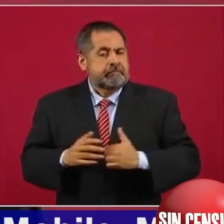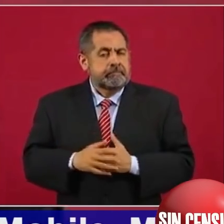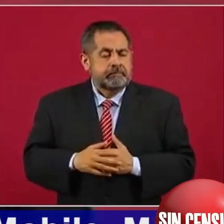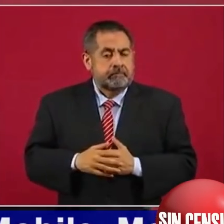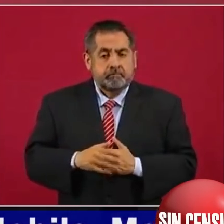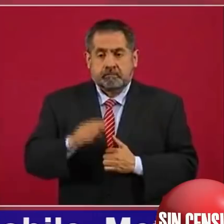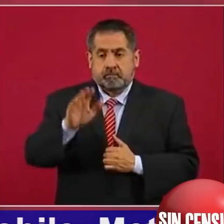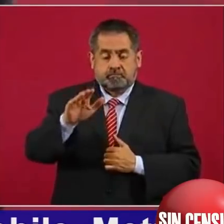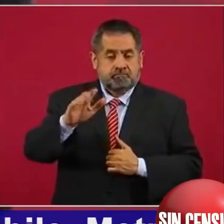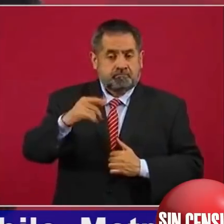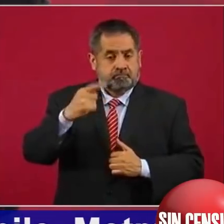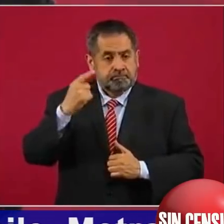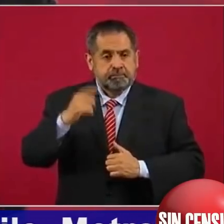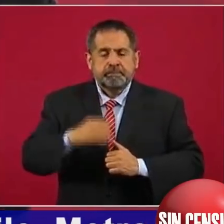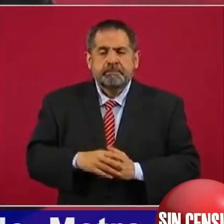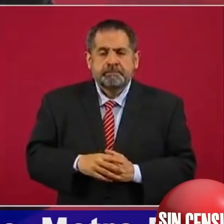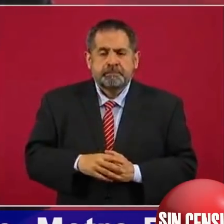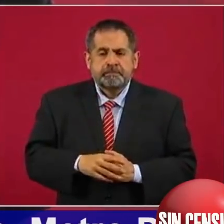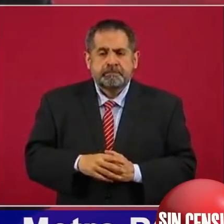Según